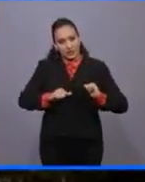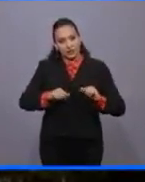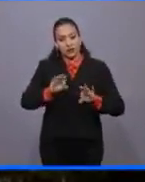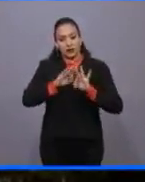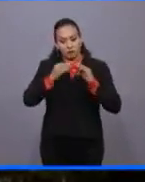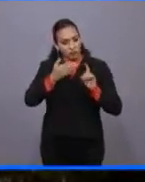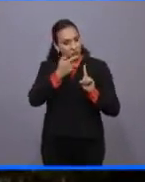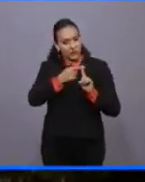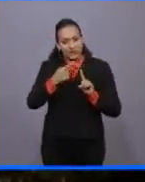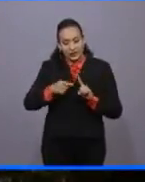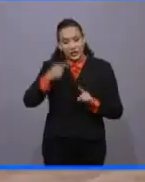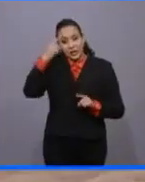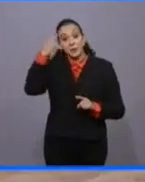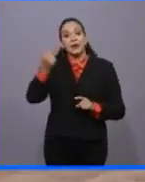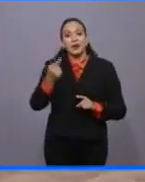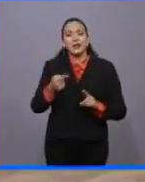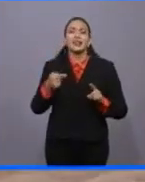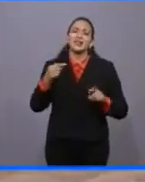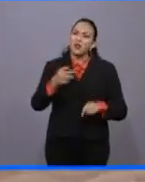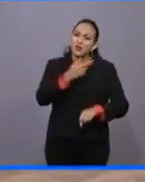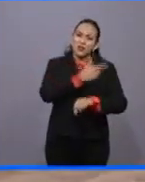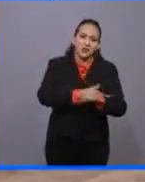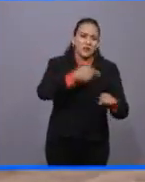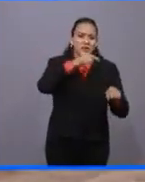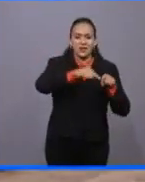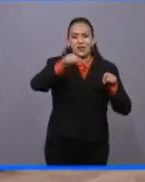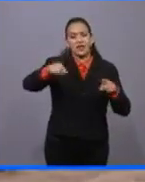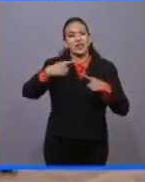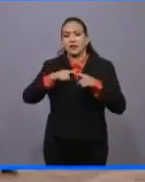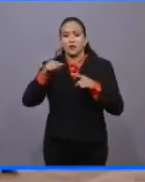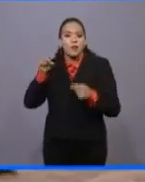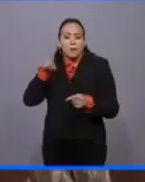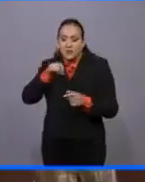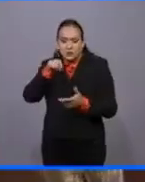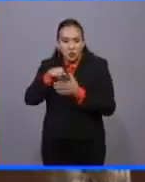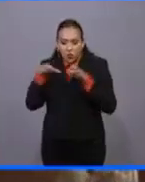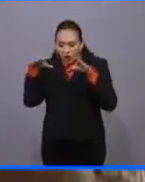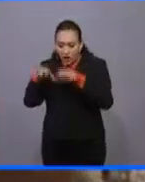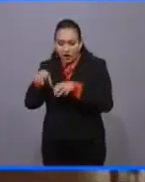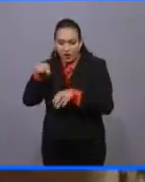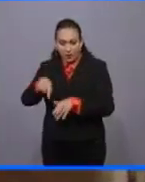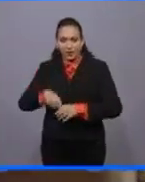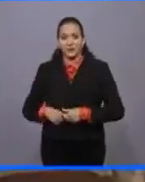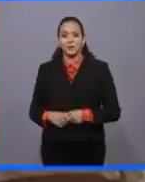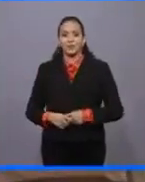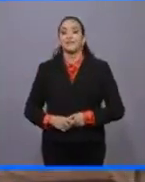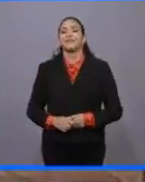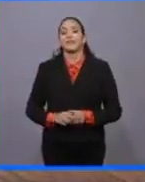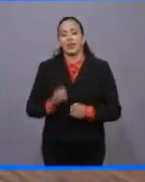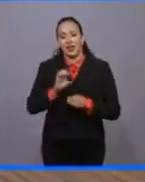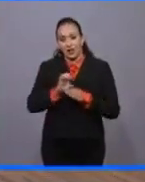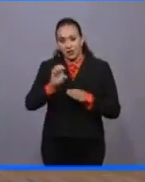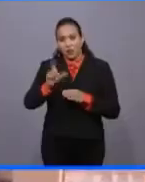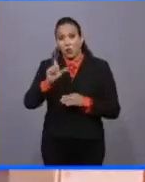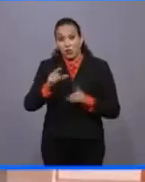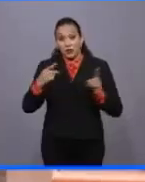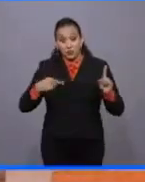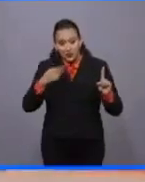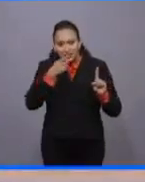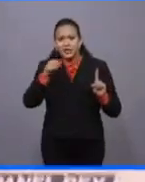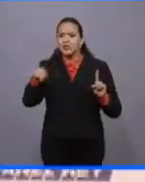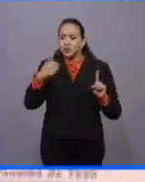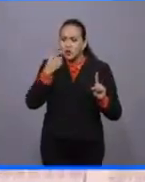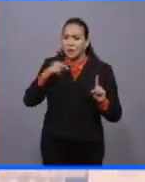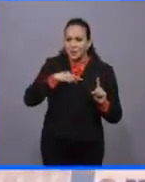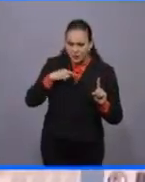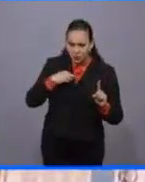accesorias para evitar que innecesariamente se divida la materia de litigio. Por este motivo, cuando se reclama ser